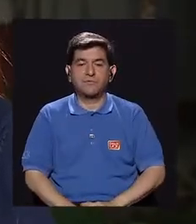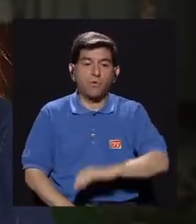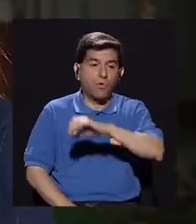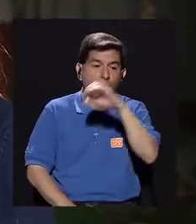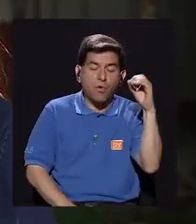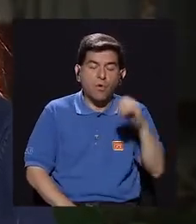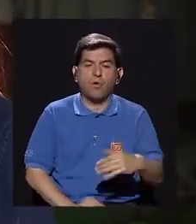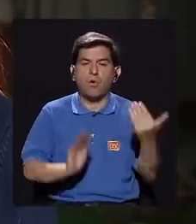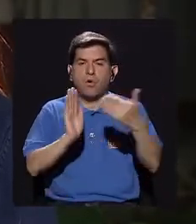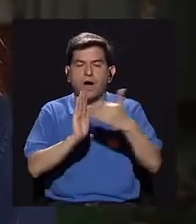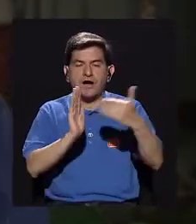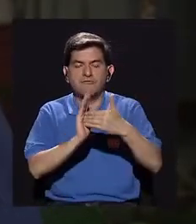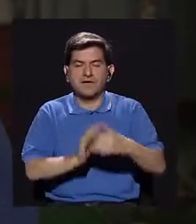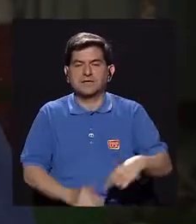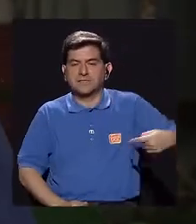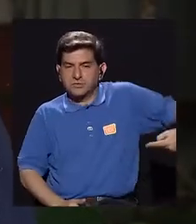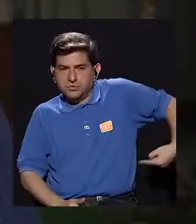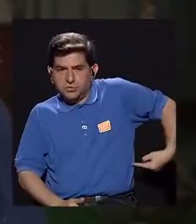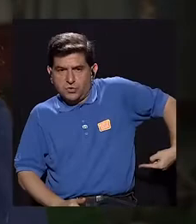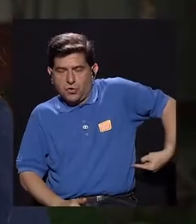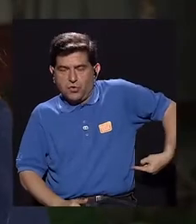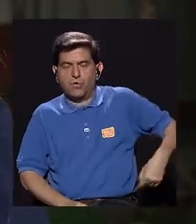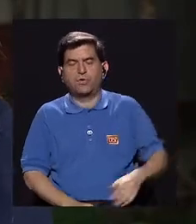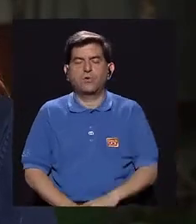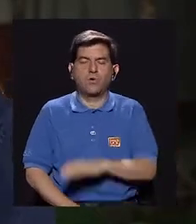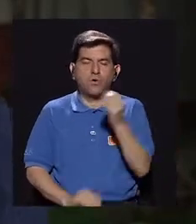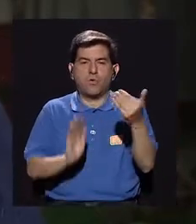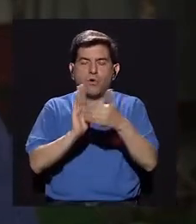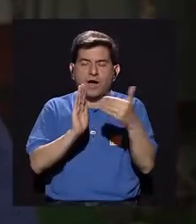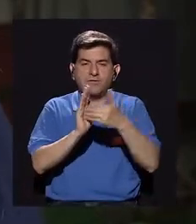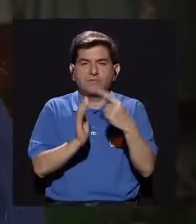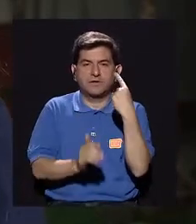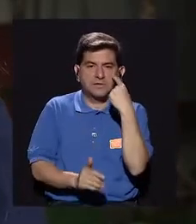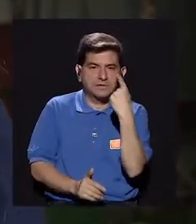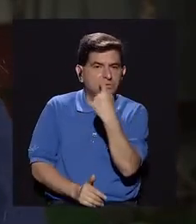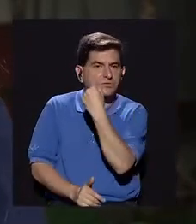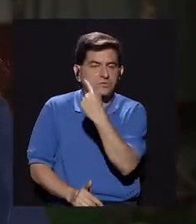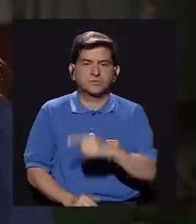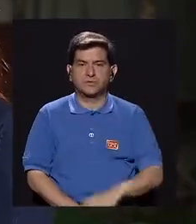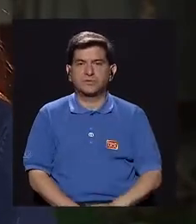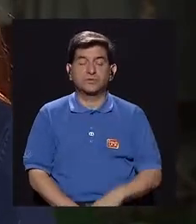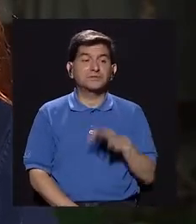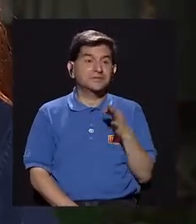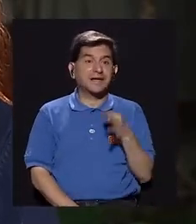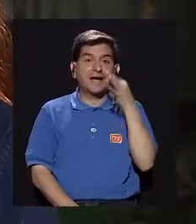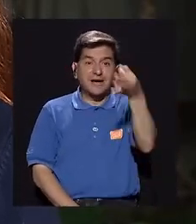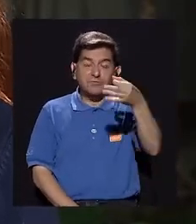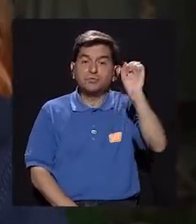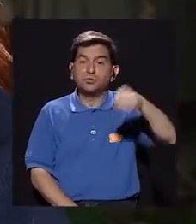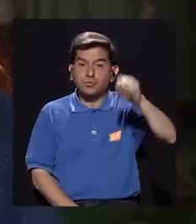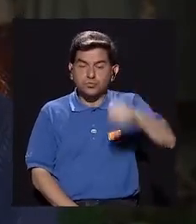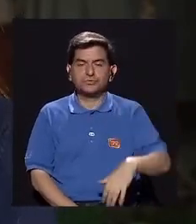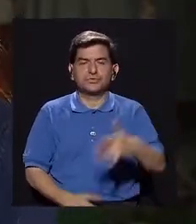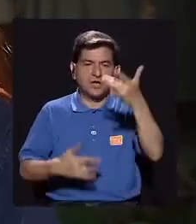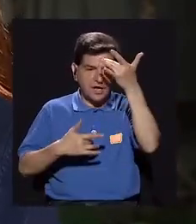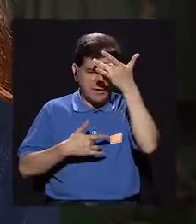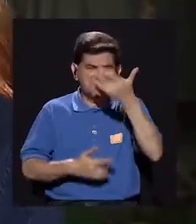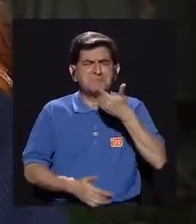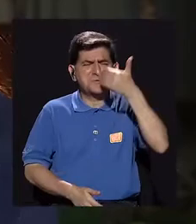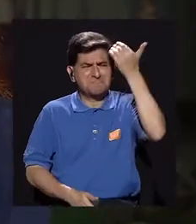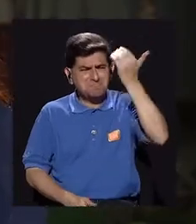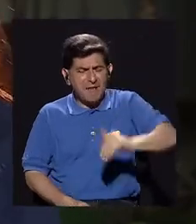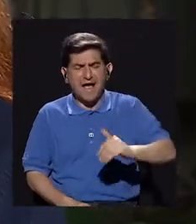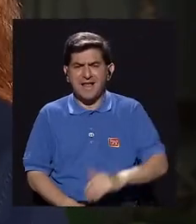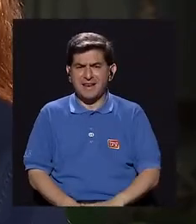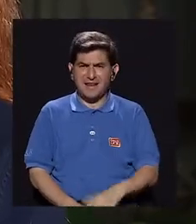tener afectación del riñón, ¿verdad? Tener afectación de la vista. Entonces, a largo plazo, sí, es una enfermedad